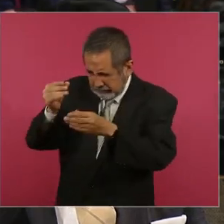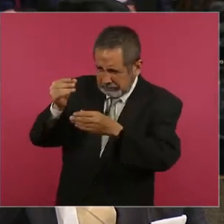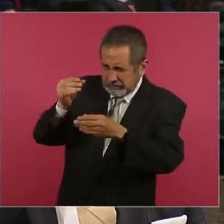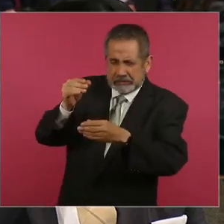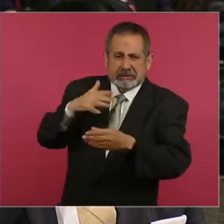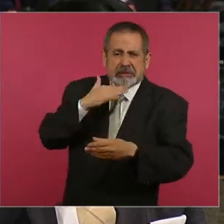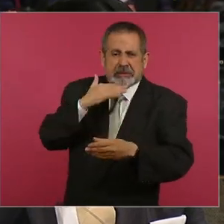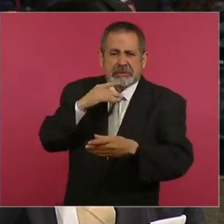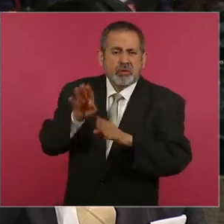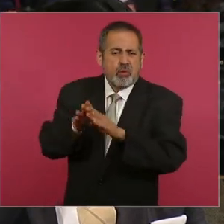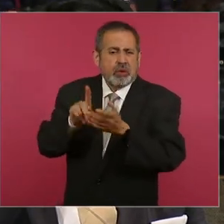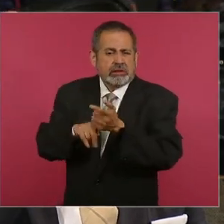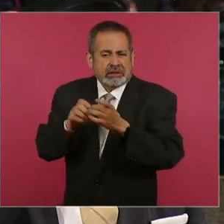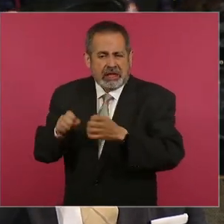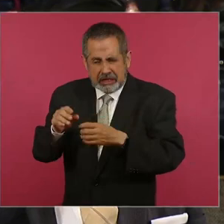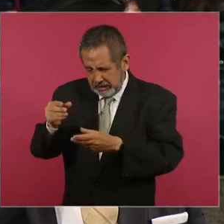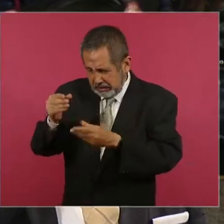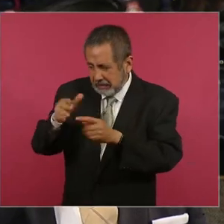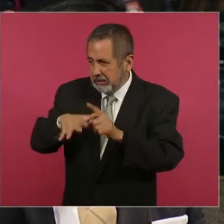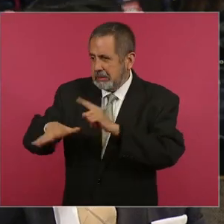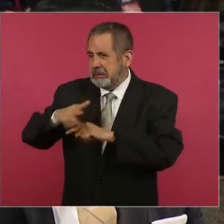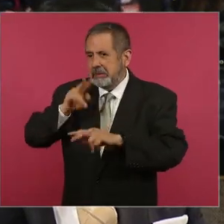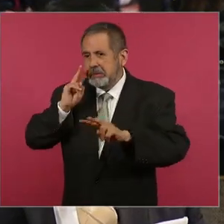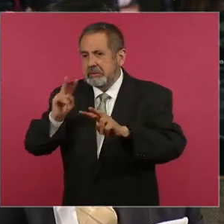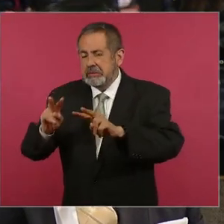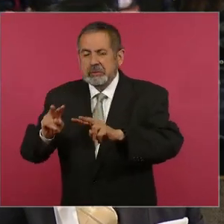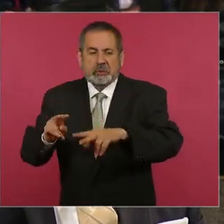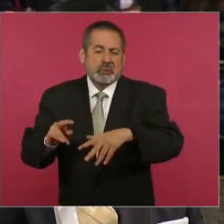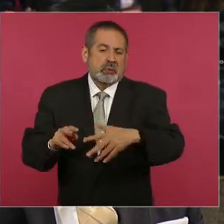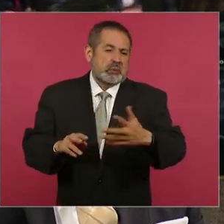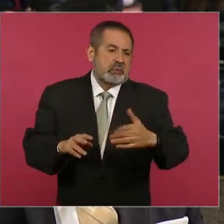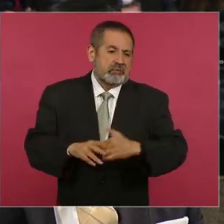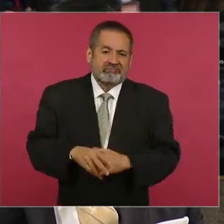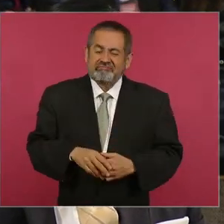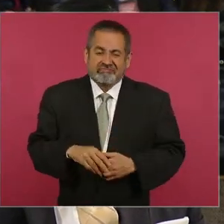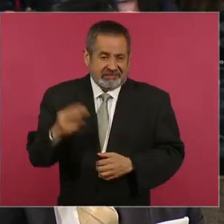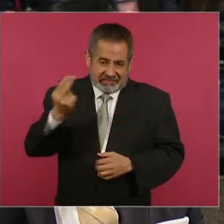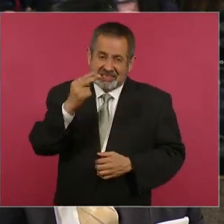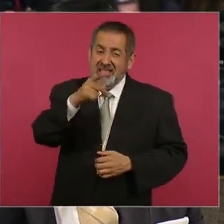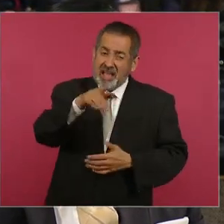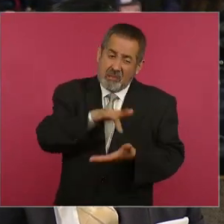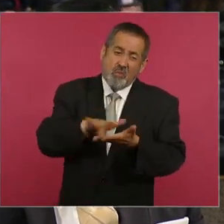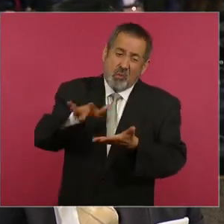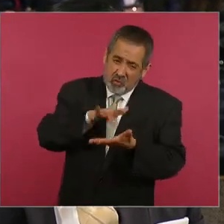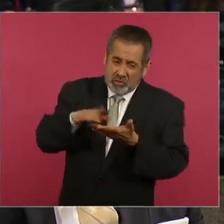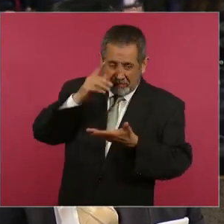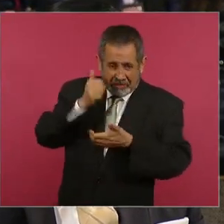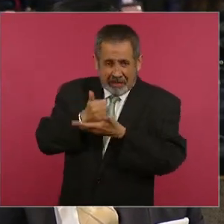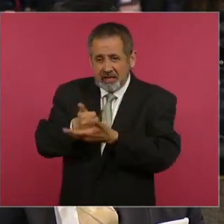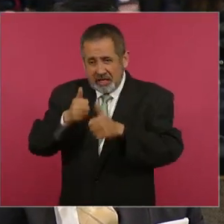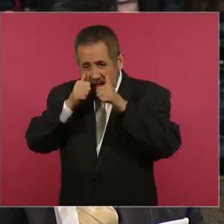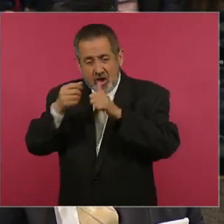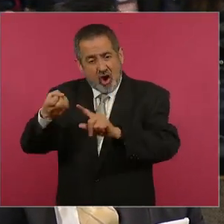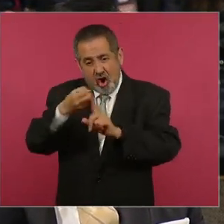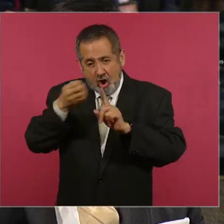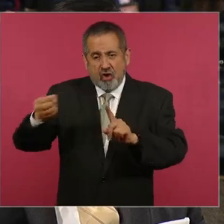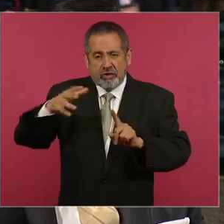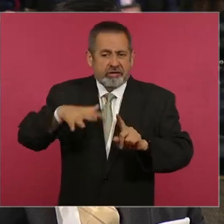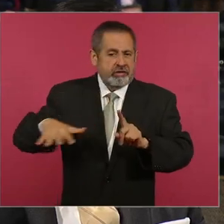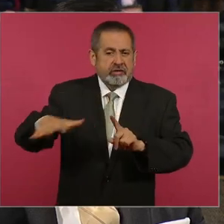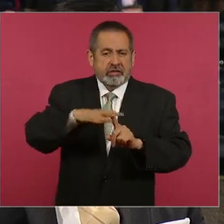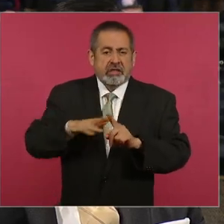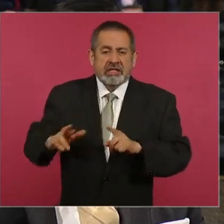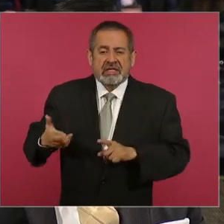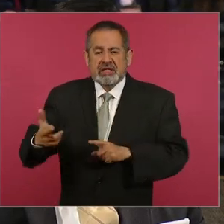de cuestiones ambientales, y necesitan su apoyo también para poner orden en este